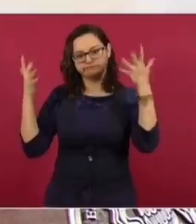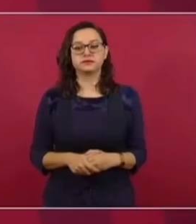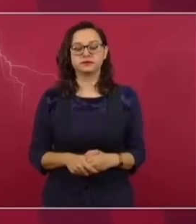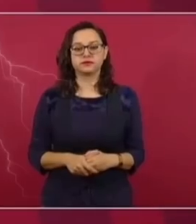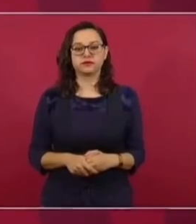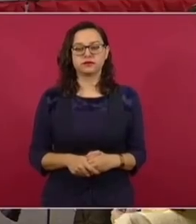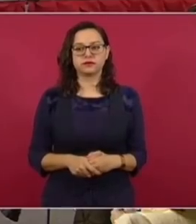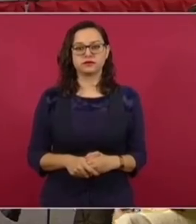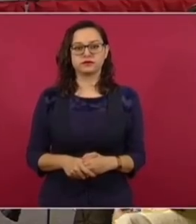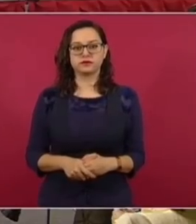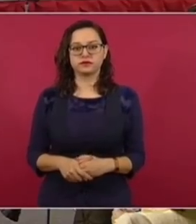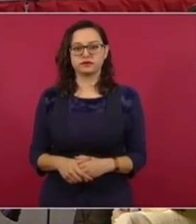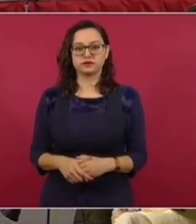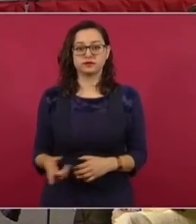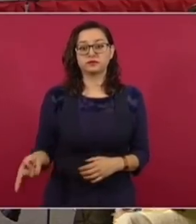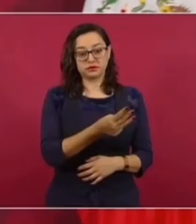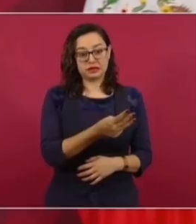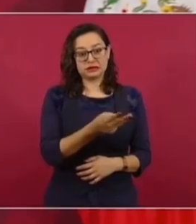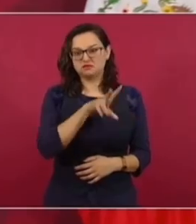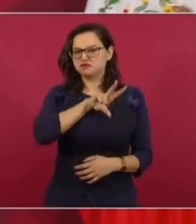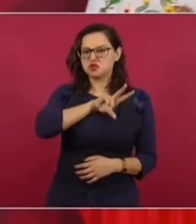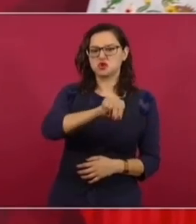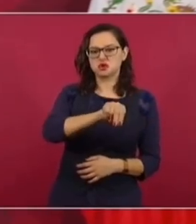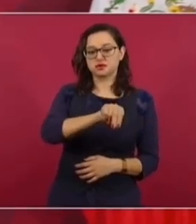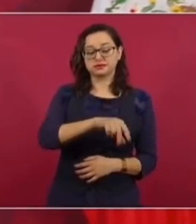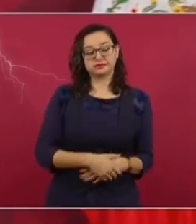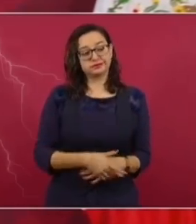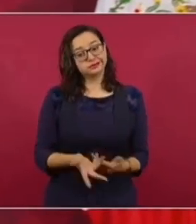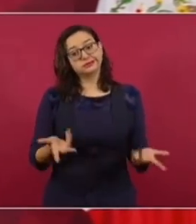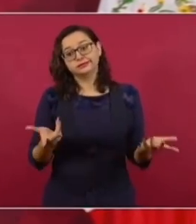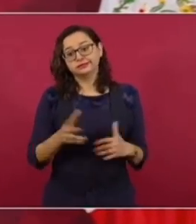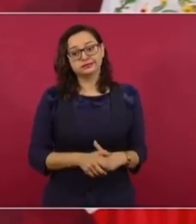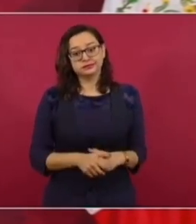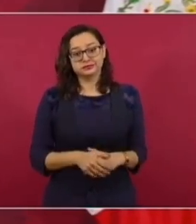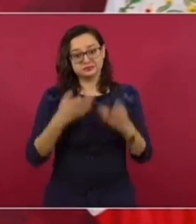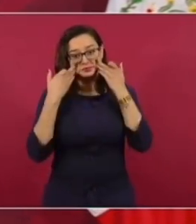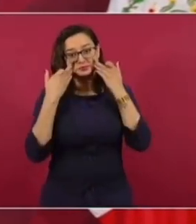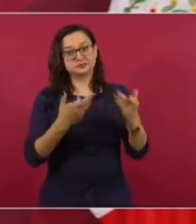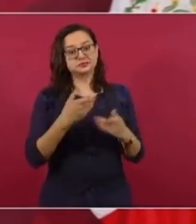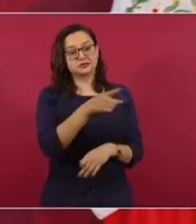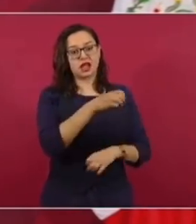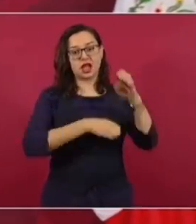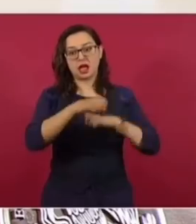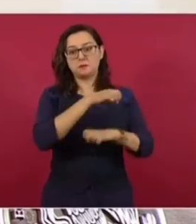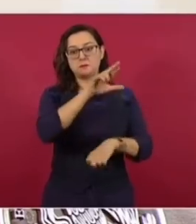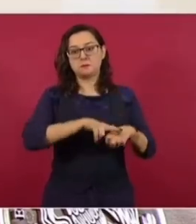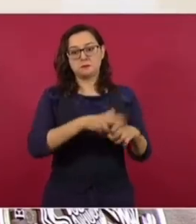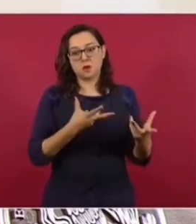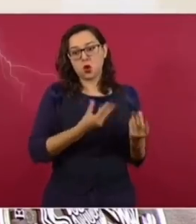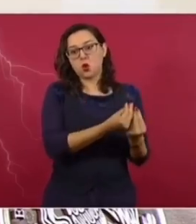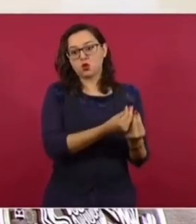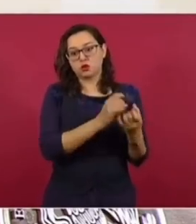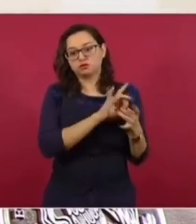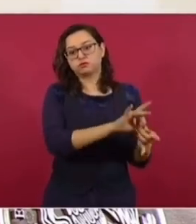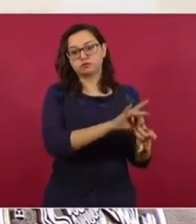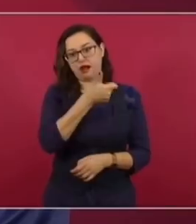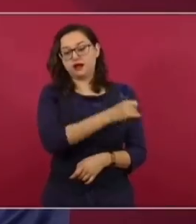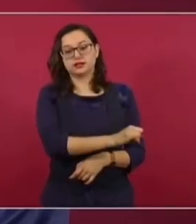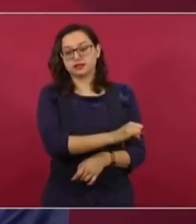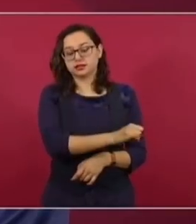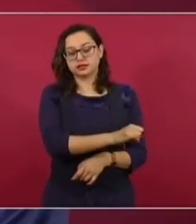y del otro lado las dos cosas es estar bien con los potentados y tener también esa manera de